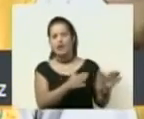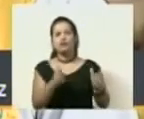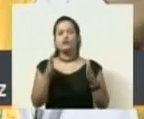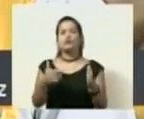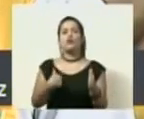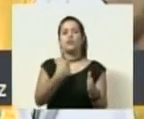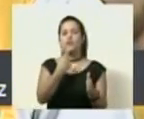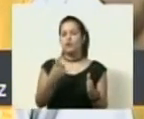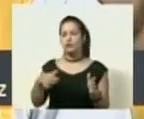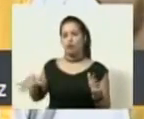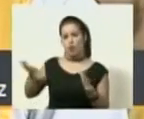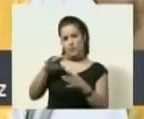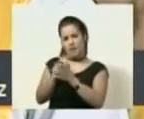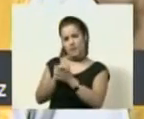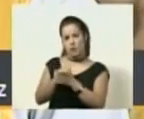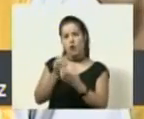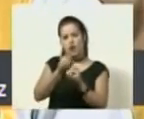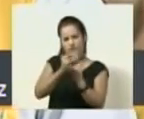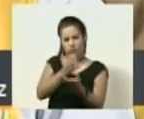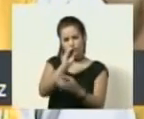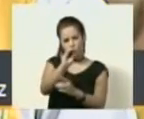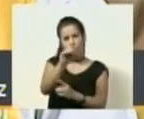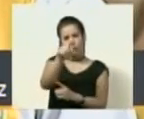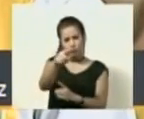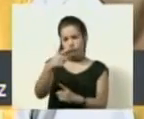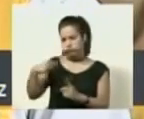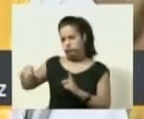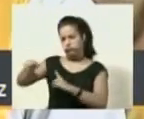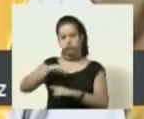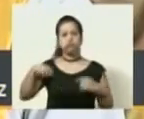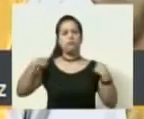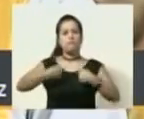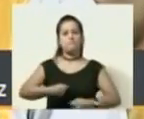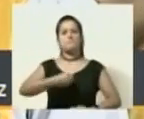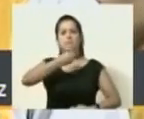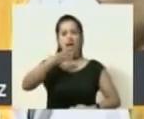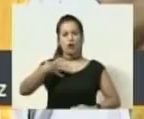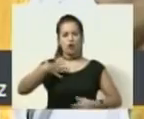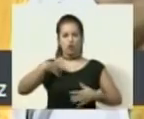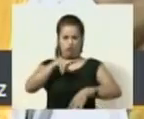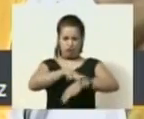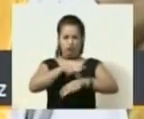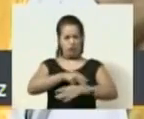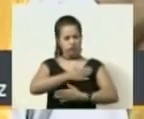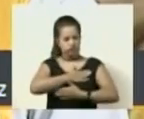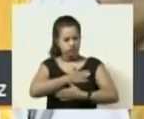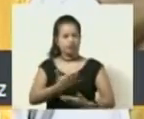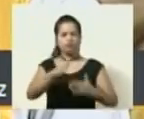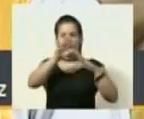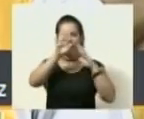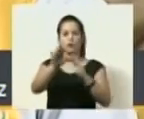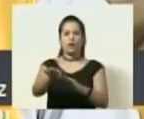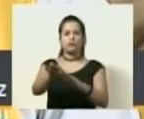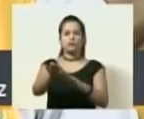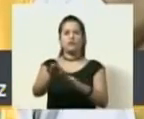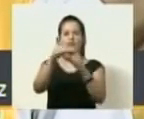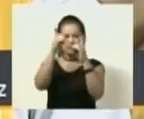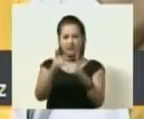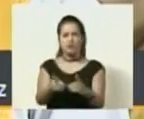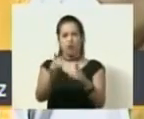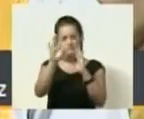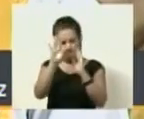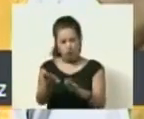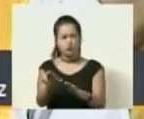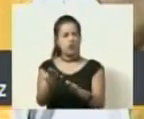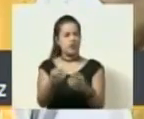todos mis compañeros, que cuente usted con un ejército de batas blancas, que estamos definidos y decididos a llevarle todo el bienestar,